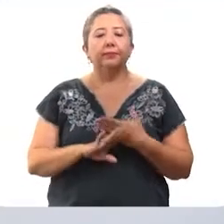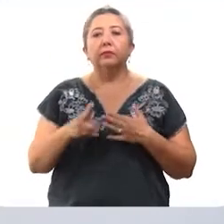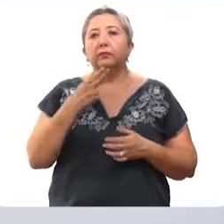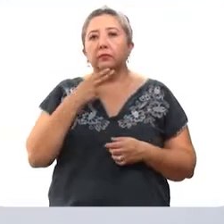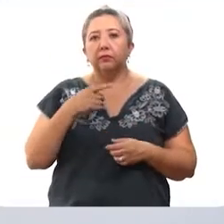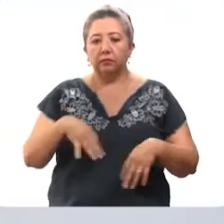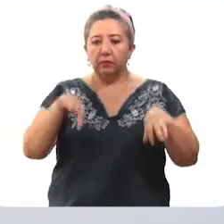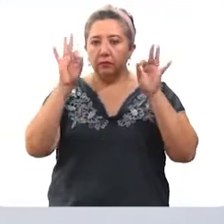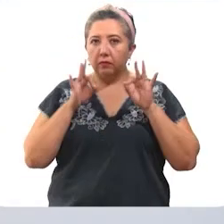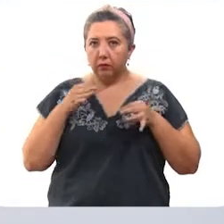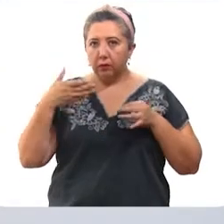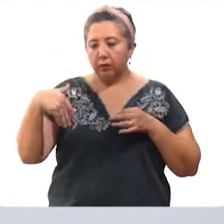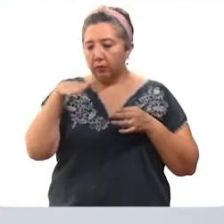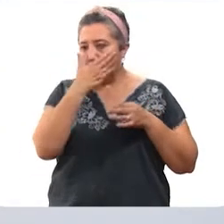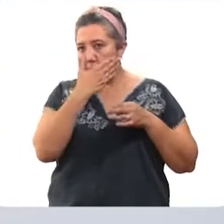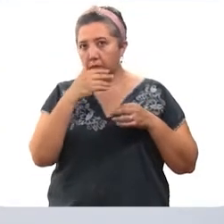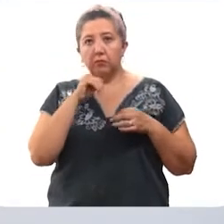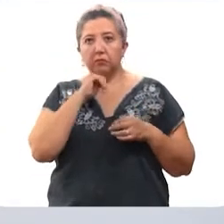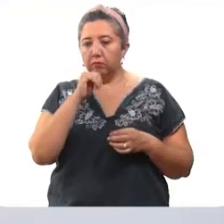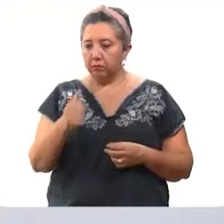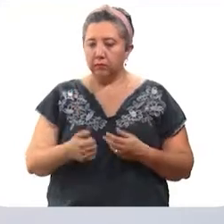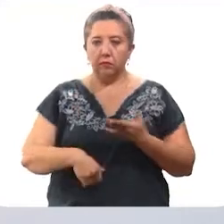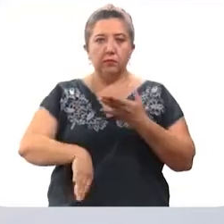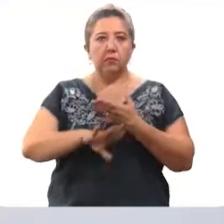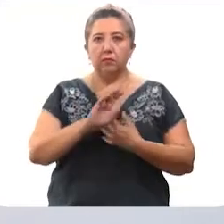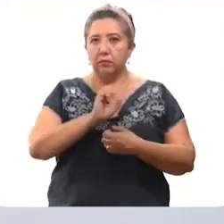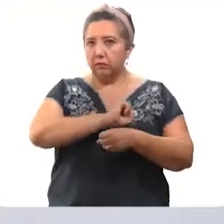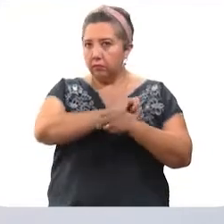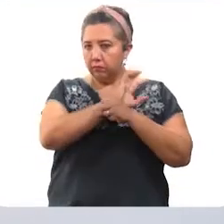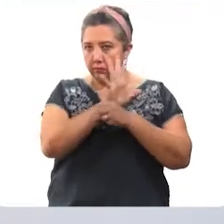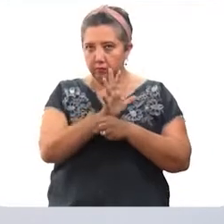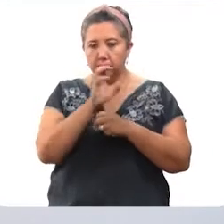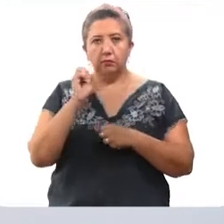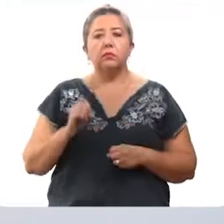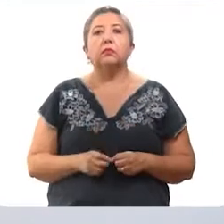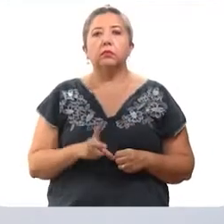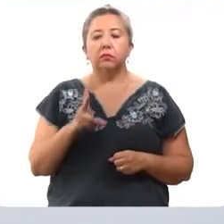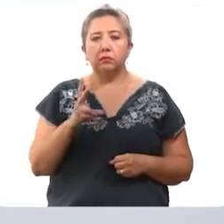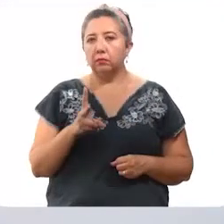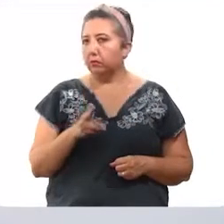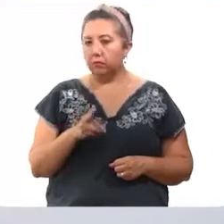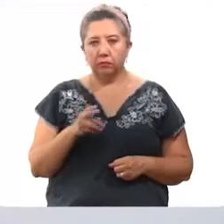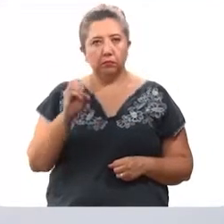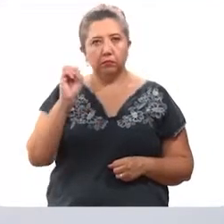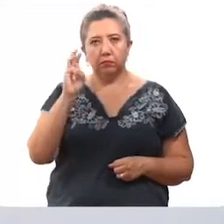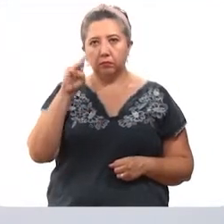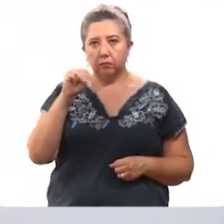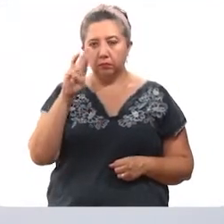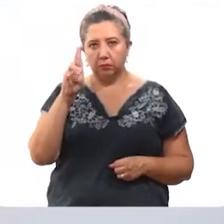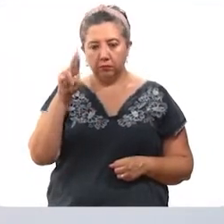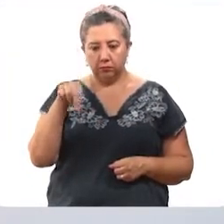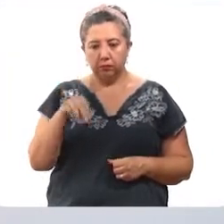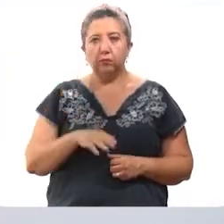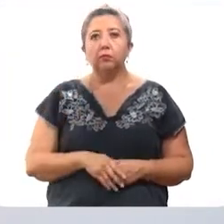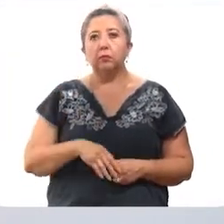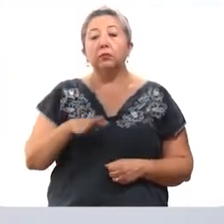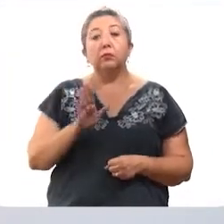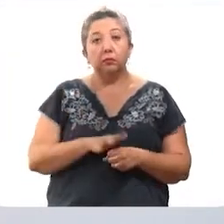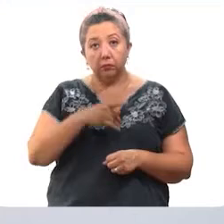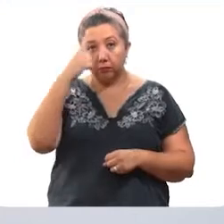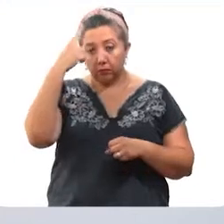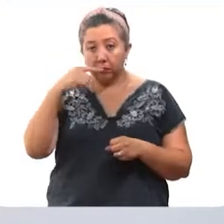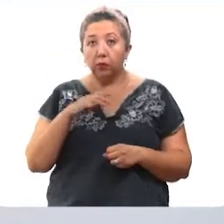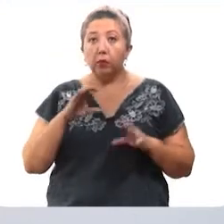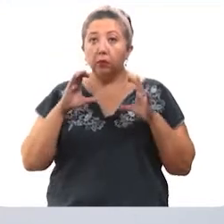el uso de cubrebocas de tela o pañoletas, ya que está descrito que no brinda ninguna protección contra el COVID, incluida la variante Ómicron. Por lo que